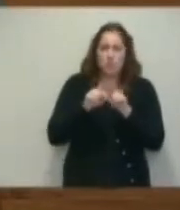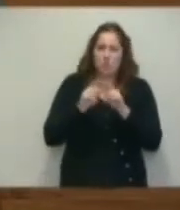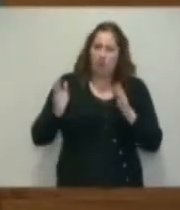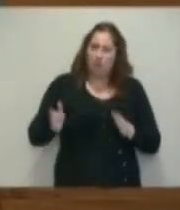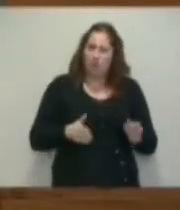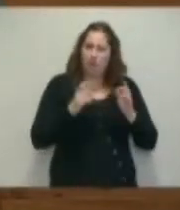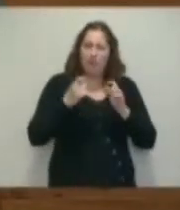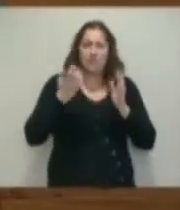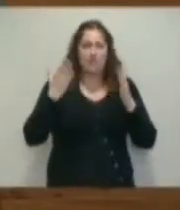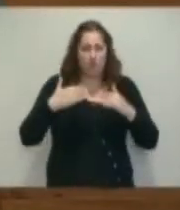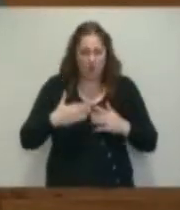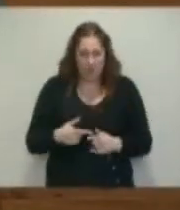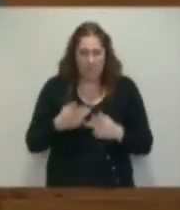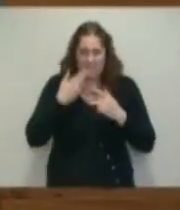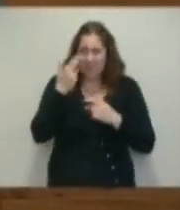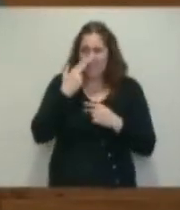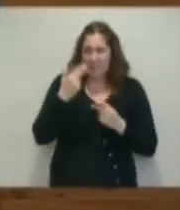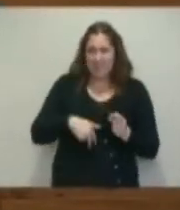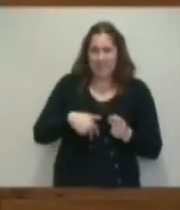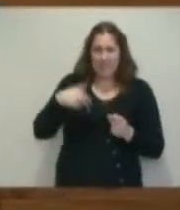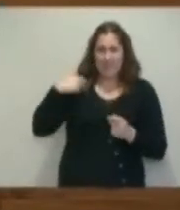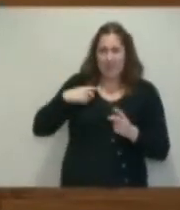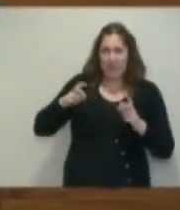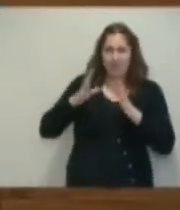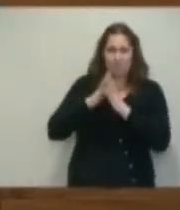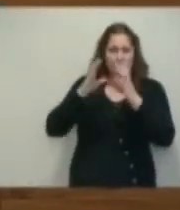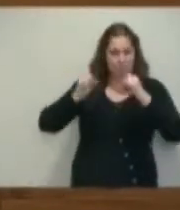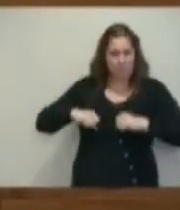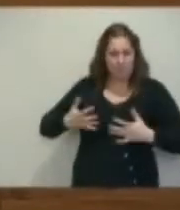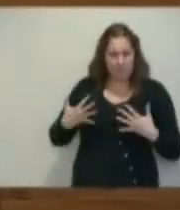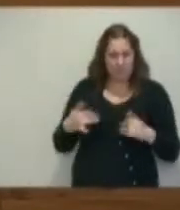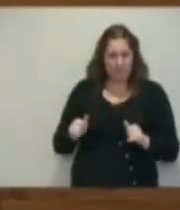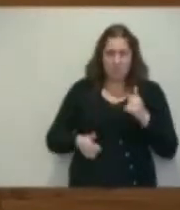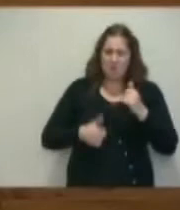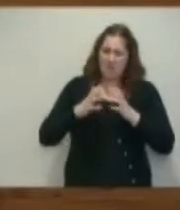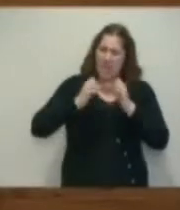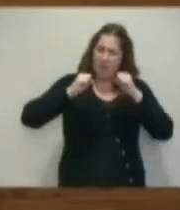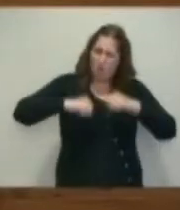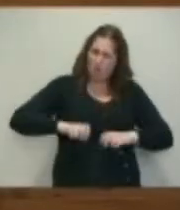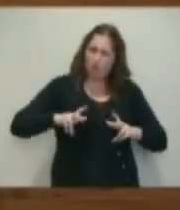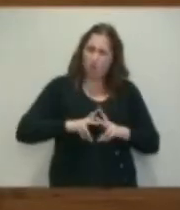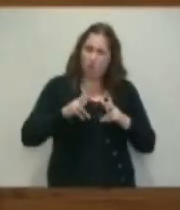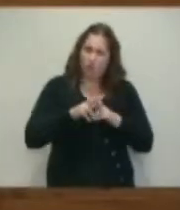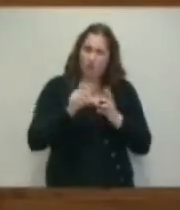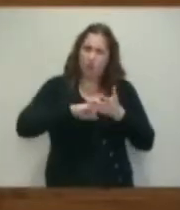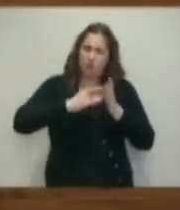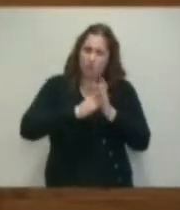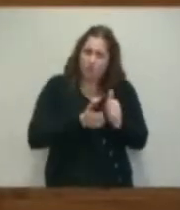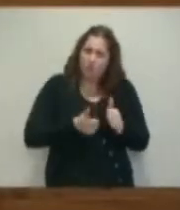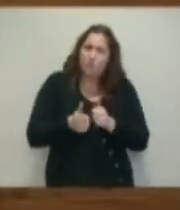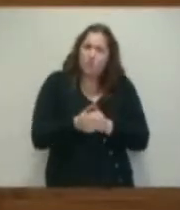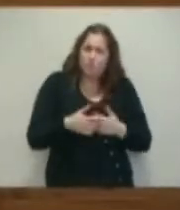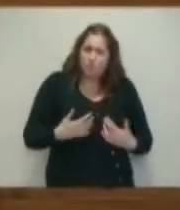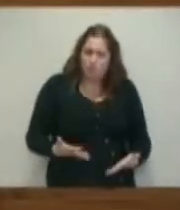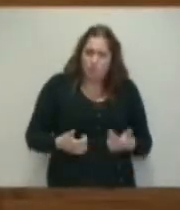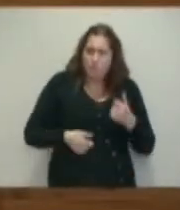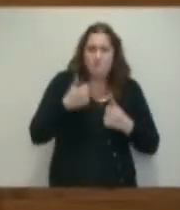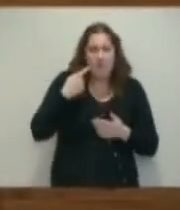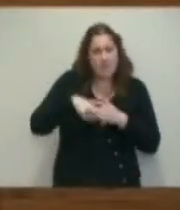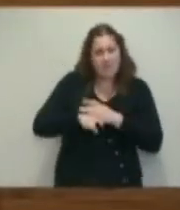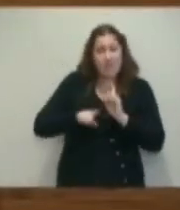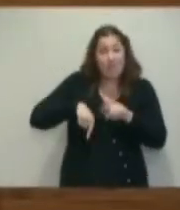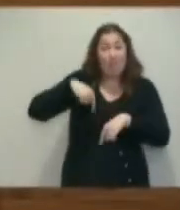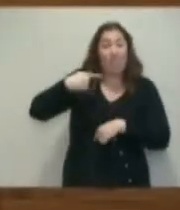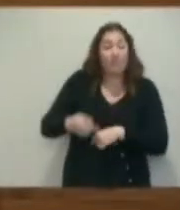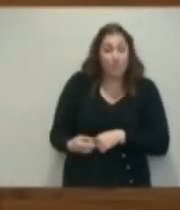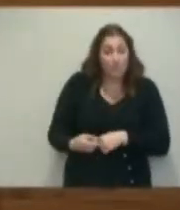interés general y sin alcanzar un acuerdo social sobre qué proyectos deberían de ser los prioritarios. Además, su gestión posterior